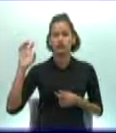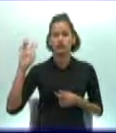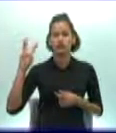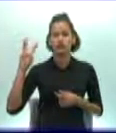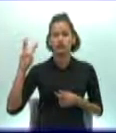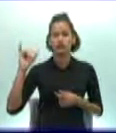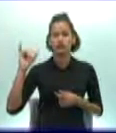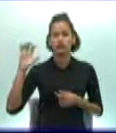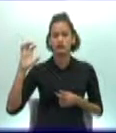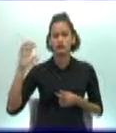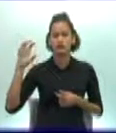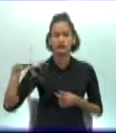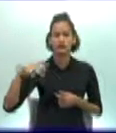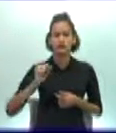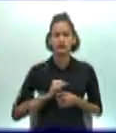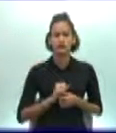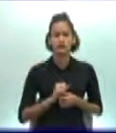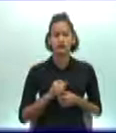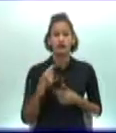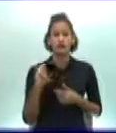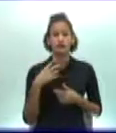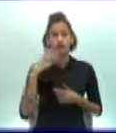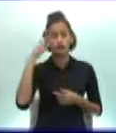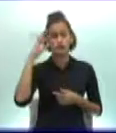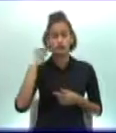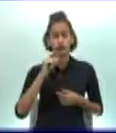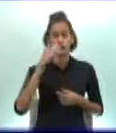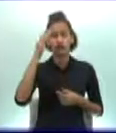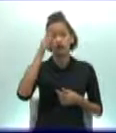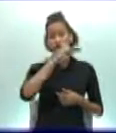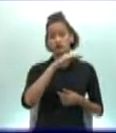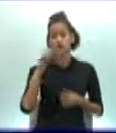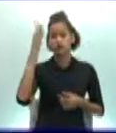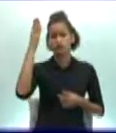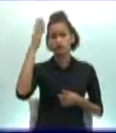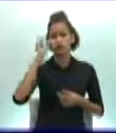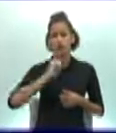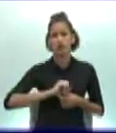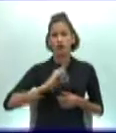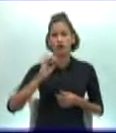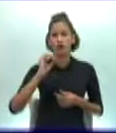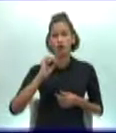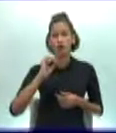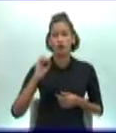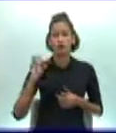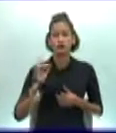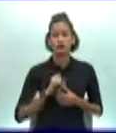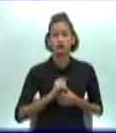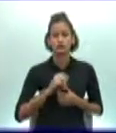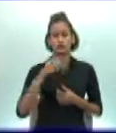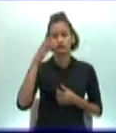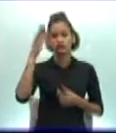y en el hemisferio oeste, si tomamos como referencia el meridiano de Greenwich.